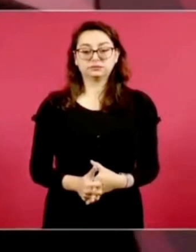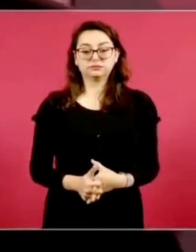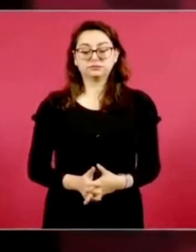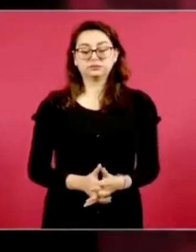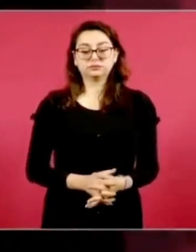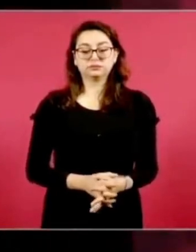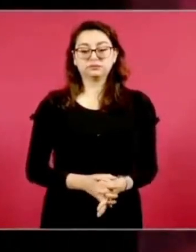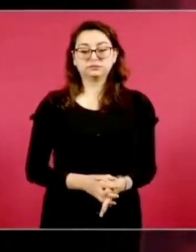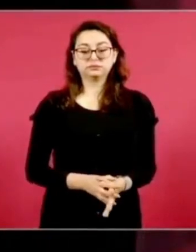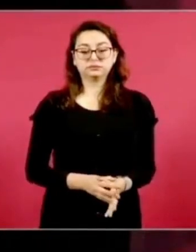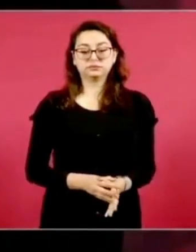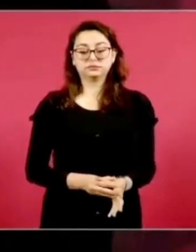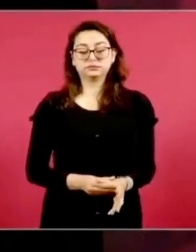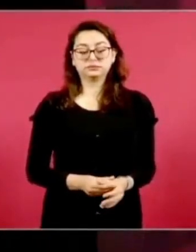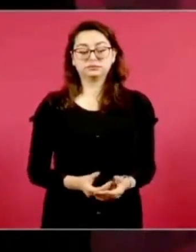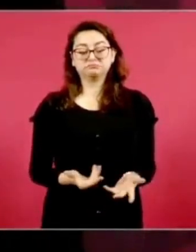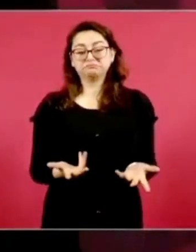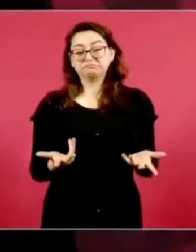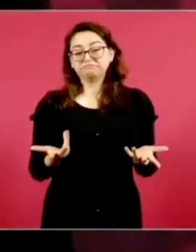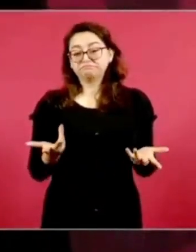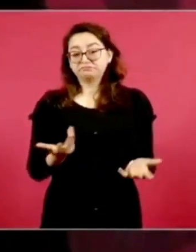muy